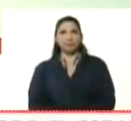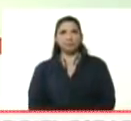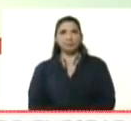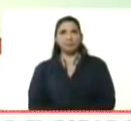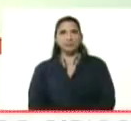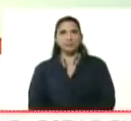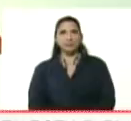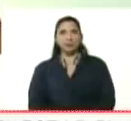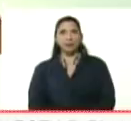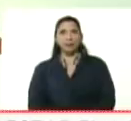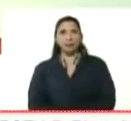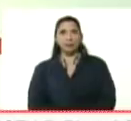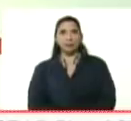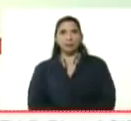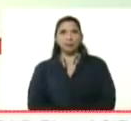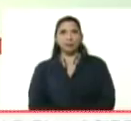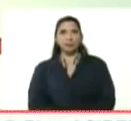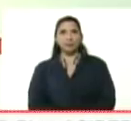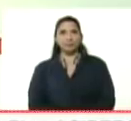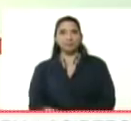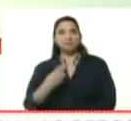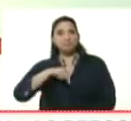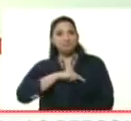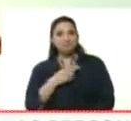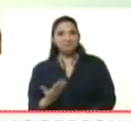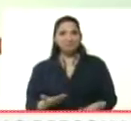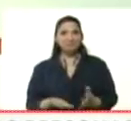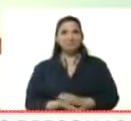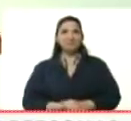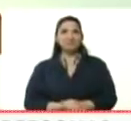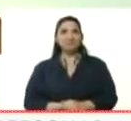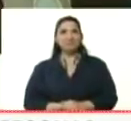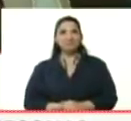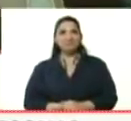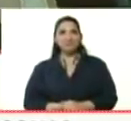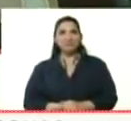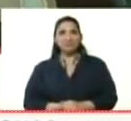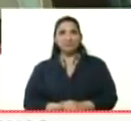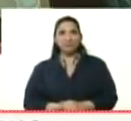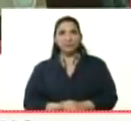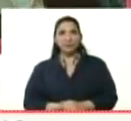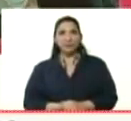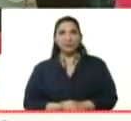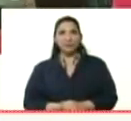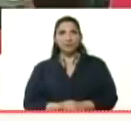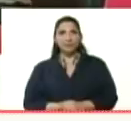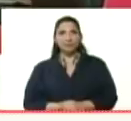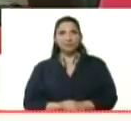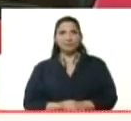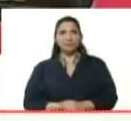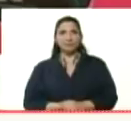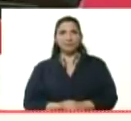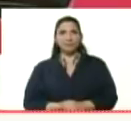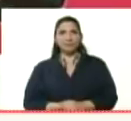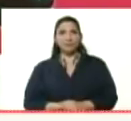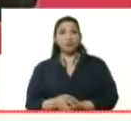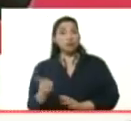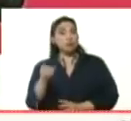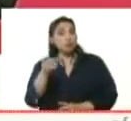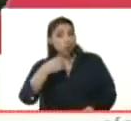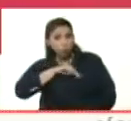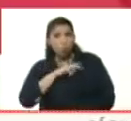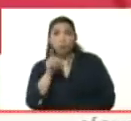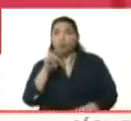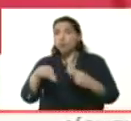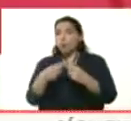Porque nosotros, los más viejos acá, seguro que todos bajan la mano, ¿no? Los más viejos, no tuvimos la formación que ellos han